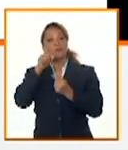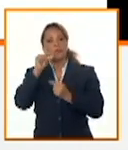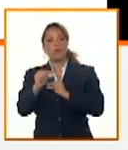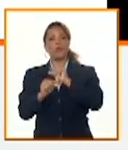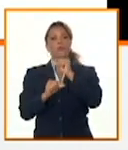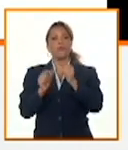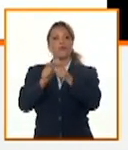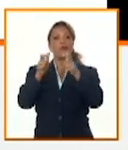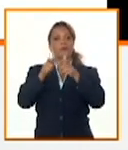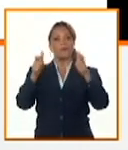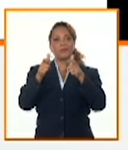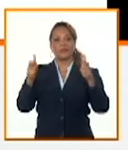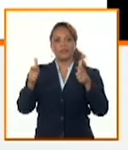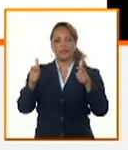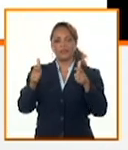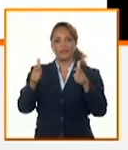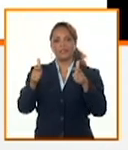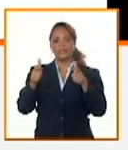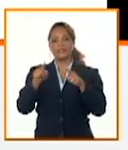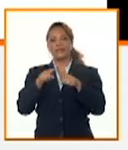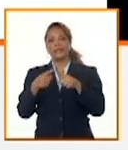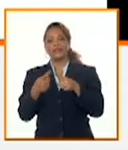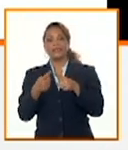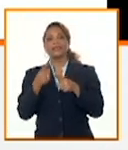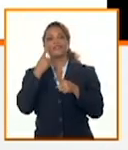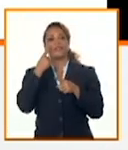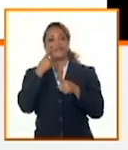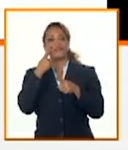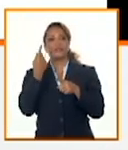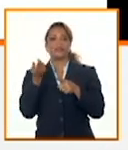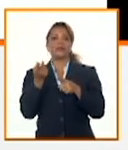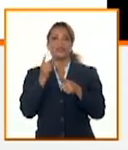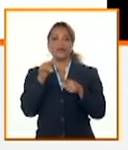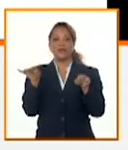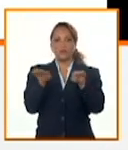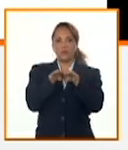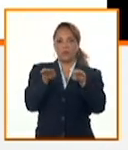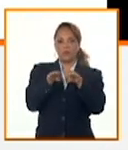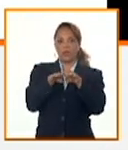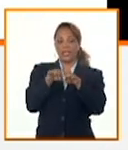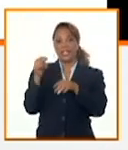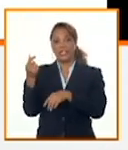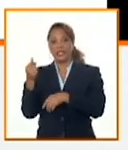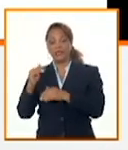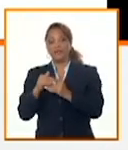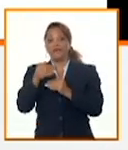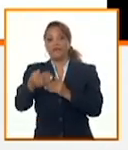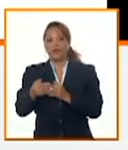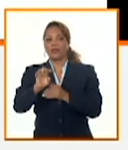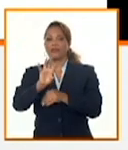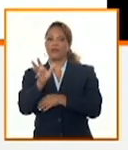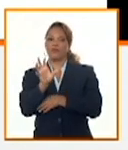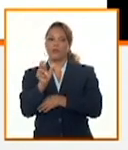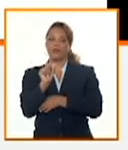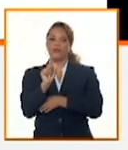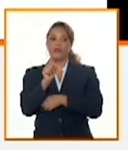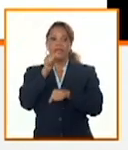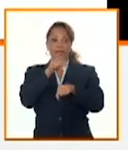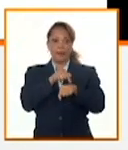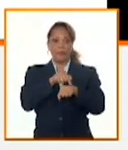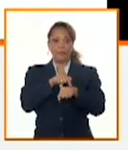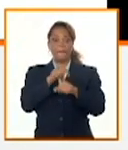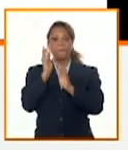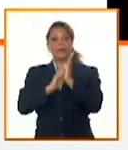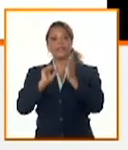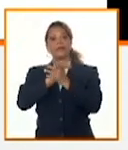entonces con con gran exponencialidad por lo que vemos ahí el dinero que está fuera de los bancos correcto ya en ese momento en mayo